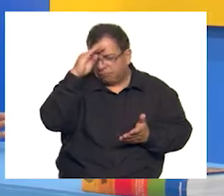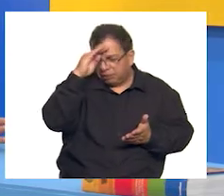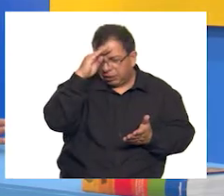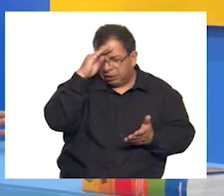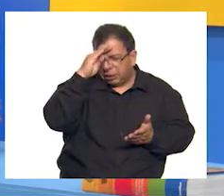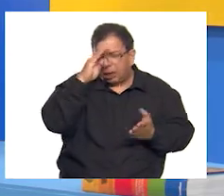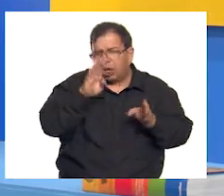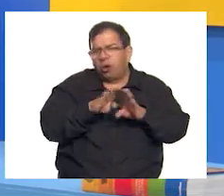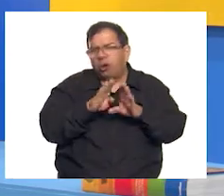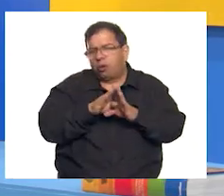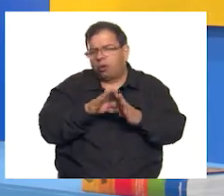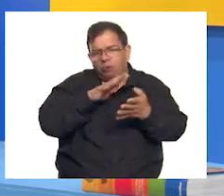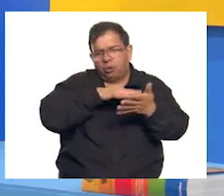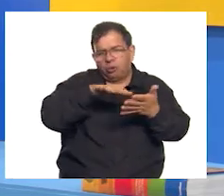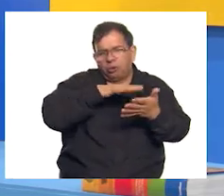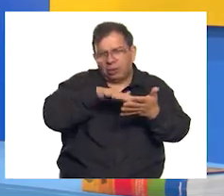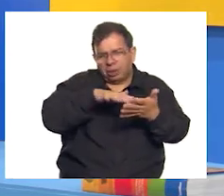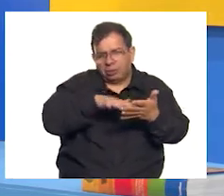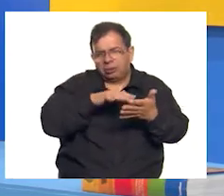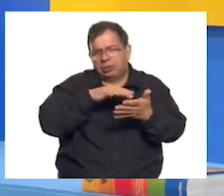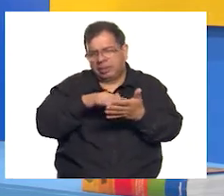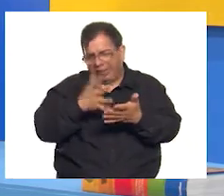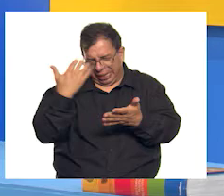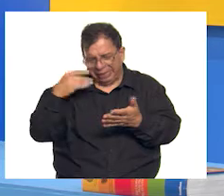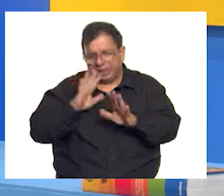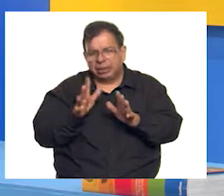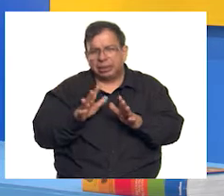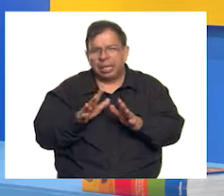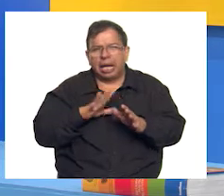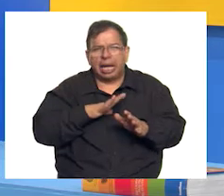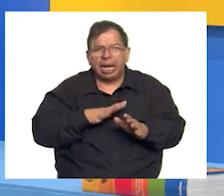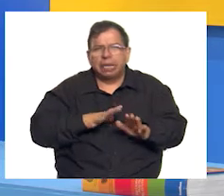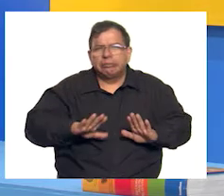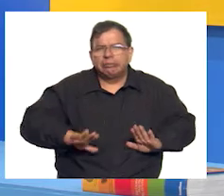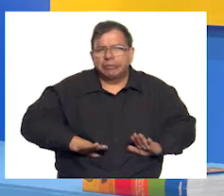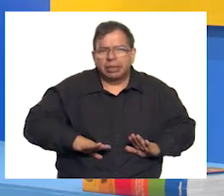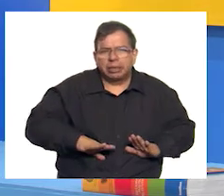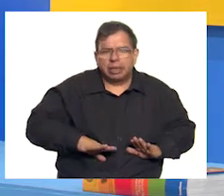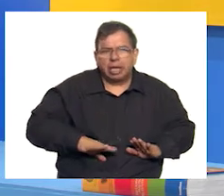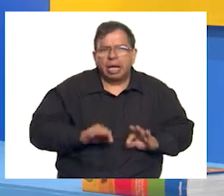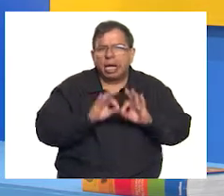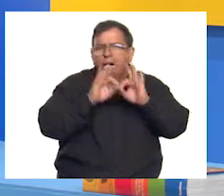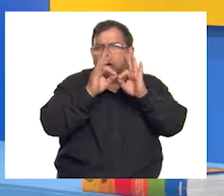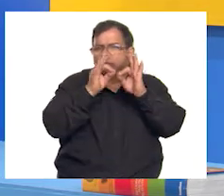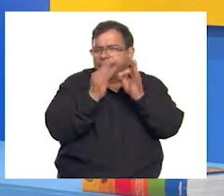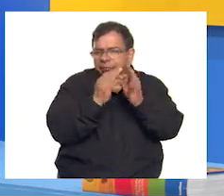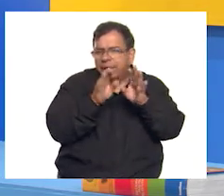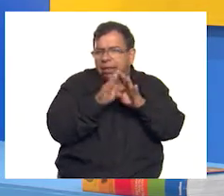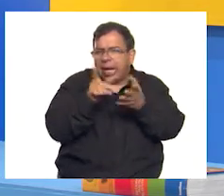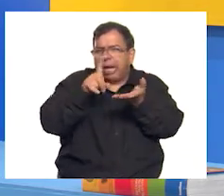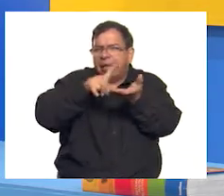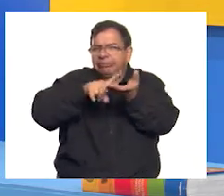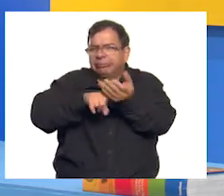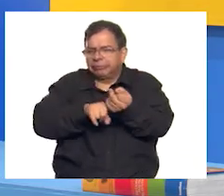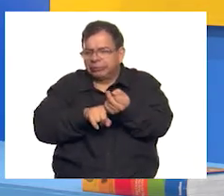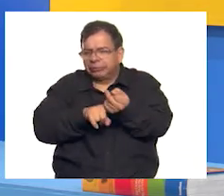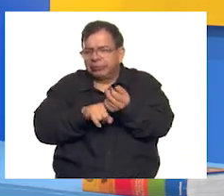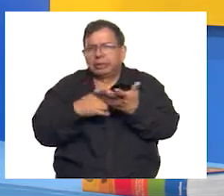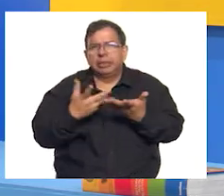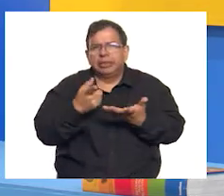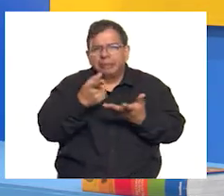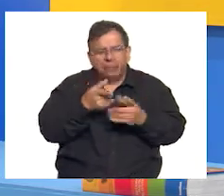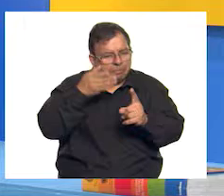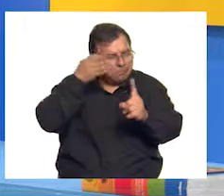los otros tipos de texto que hemos producido, que cuenten con sus características de forma y contenido y que cumplen con